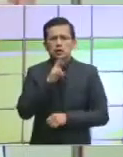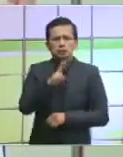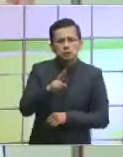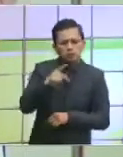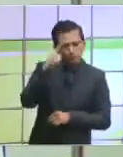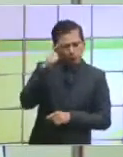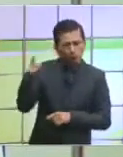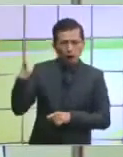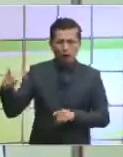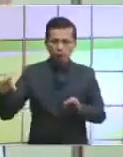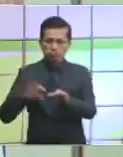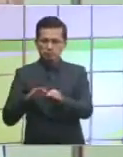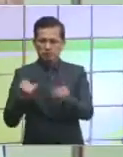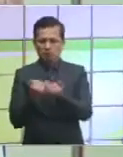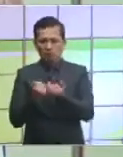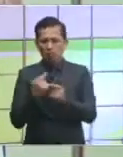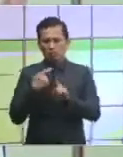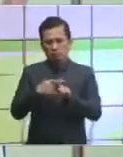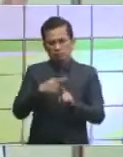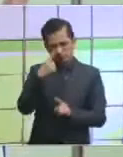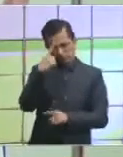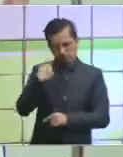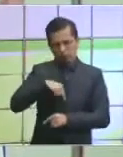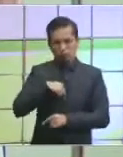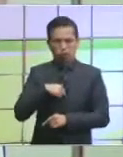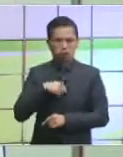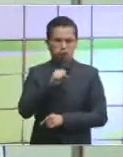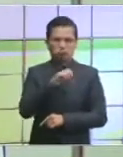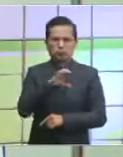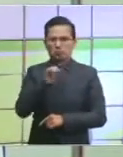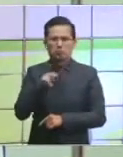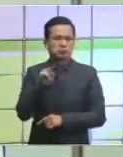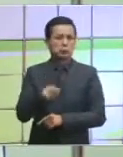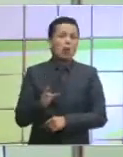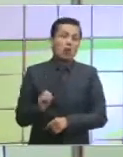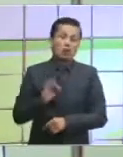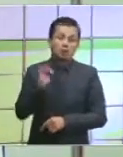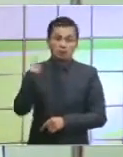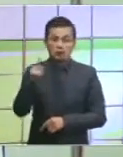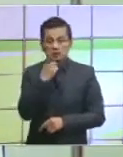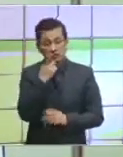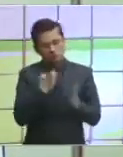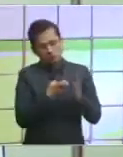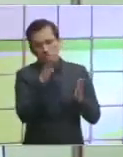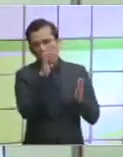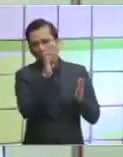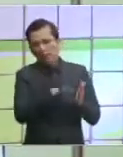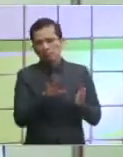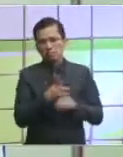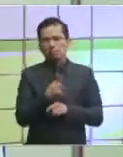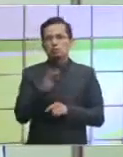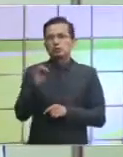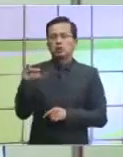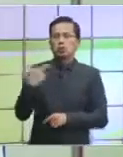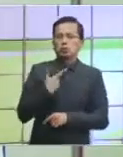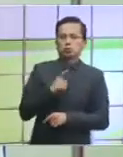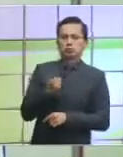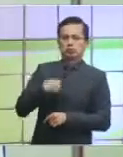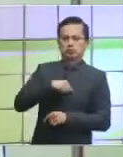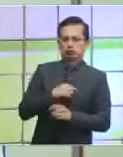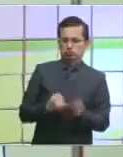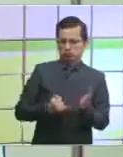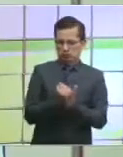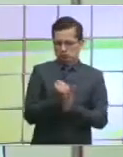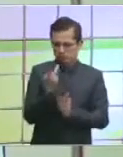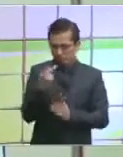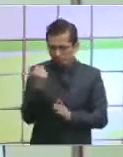determinada posición que es aquella que la corte sostuvo es una mala sentencia es porque no les gustó el resultado general de la corte pero no hay